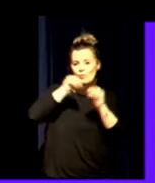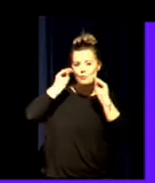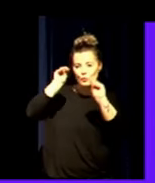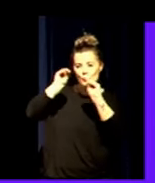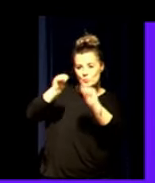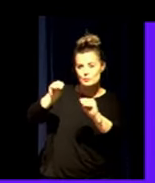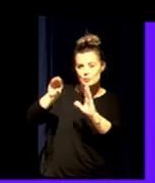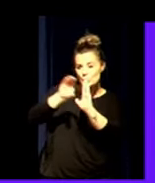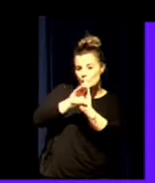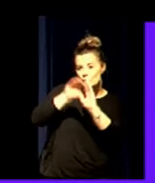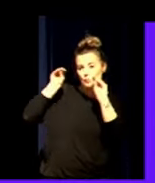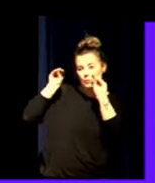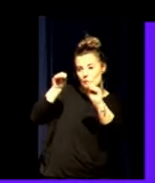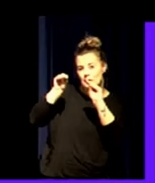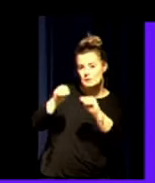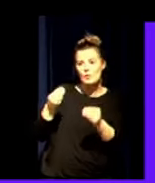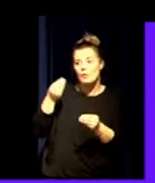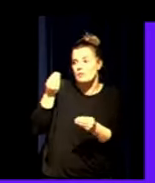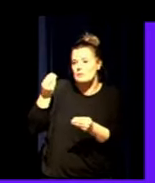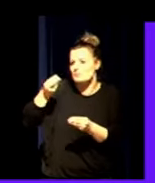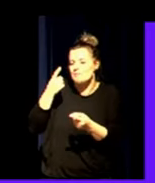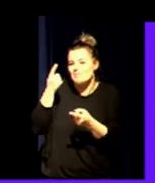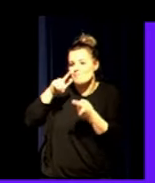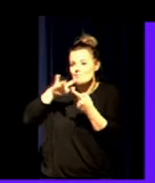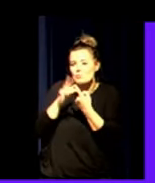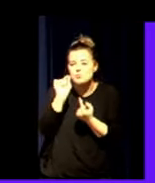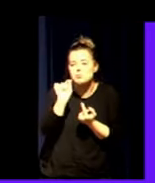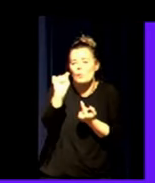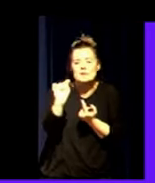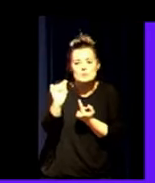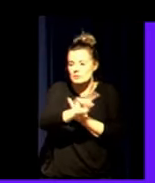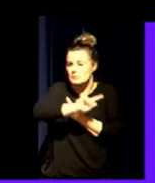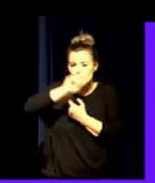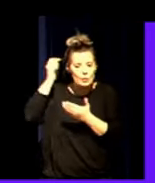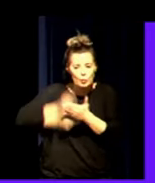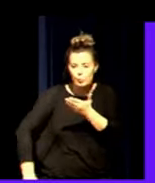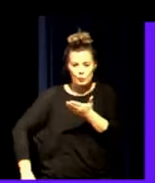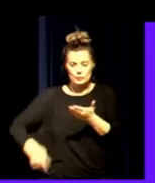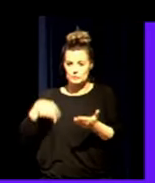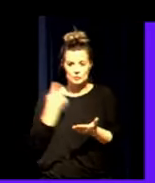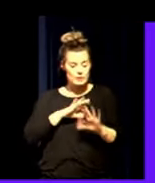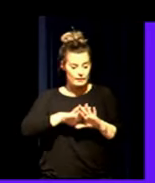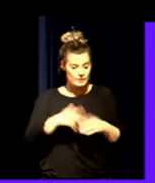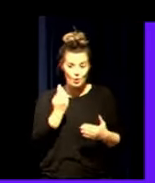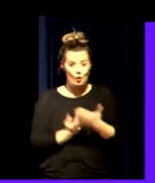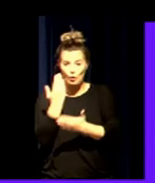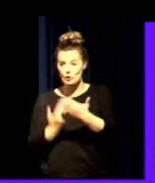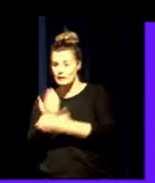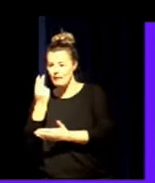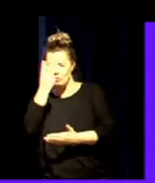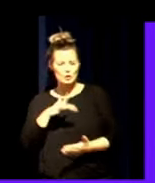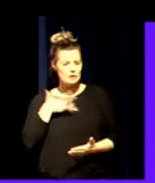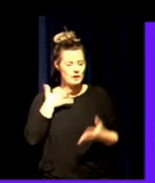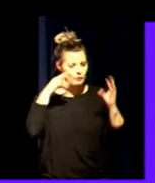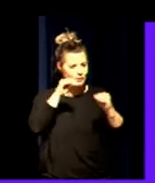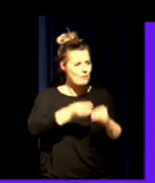un currículum formativo que va a tener momentos intensos. Nosotros celebramos con los centros jornadas específicas de dos días de formación, mañana